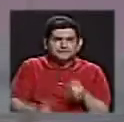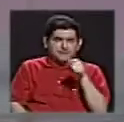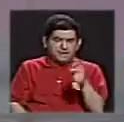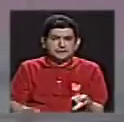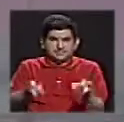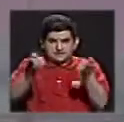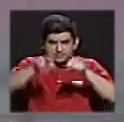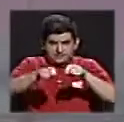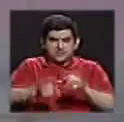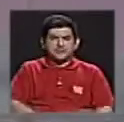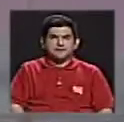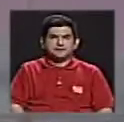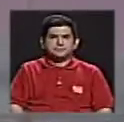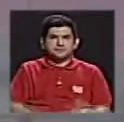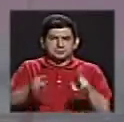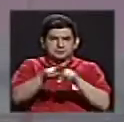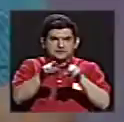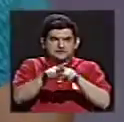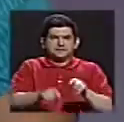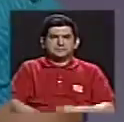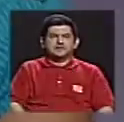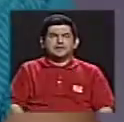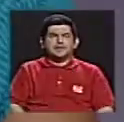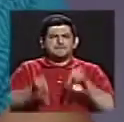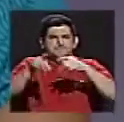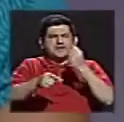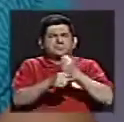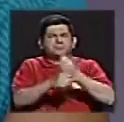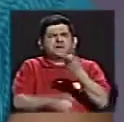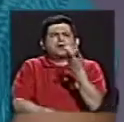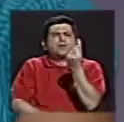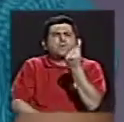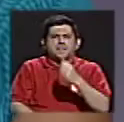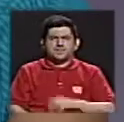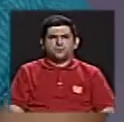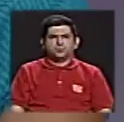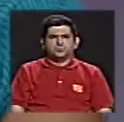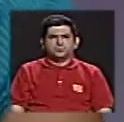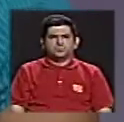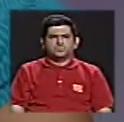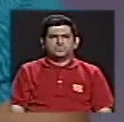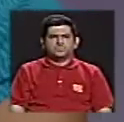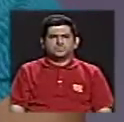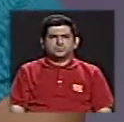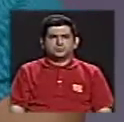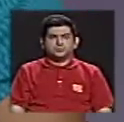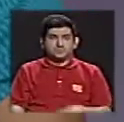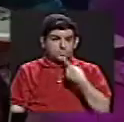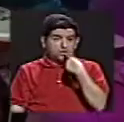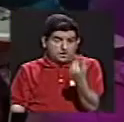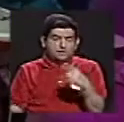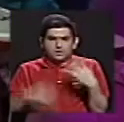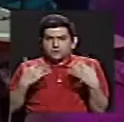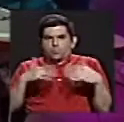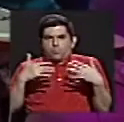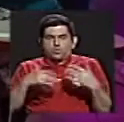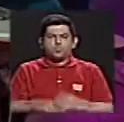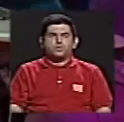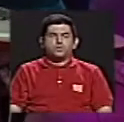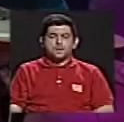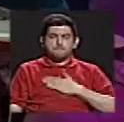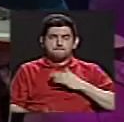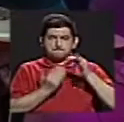boñiga, para alimentar. ¿Cuántas personas trabajan en eso? Porque pues es una gran actividad, por lo que me está describiendo. Sí, claro,